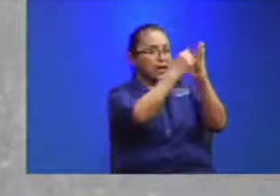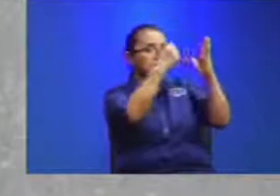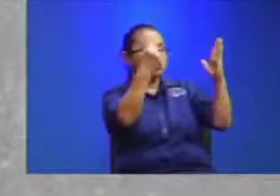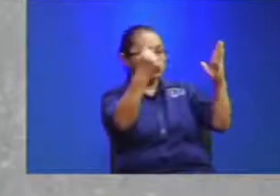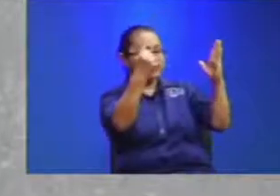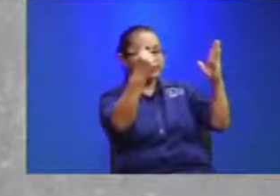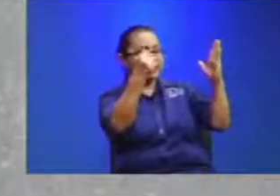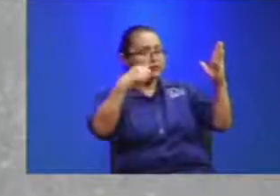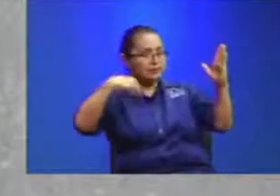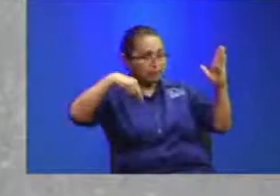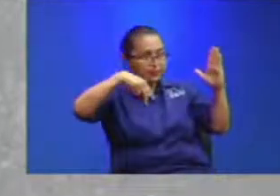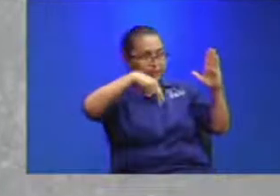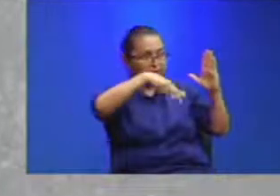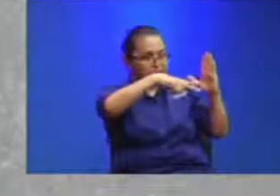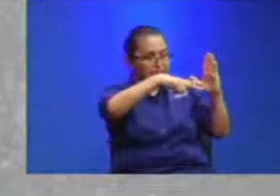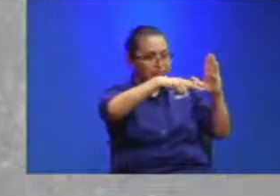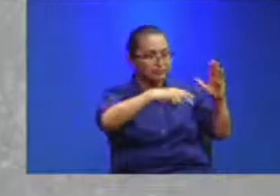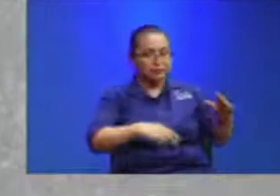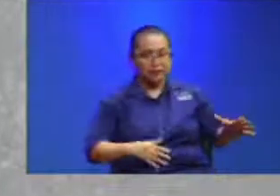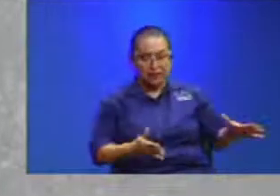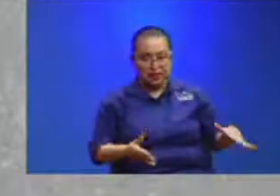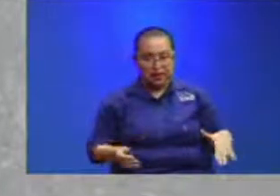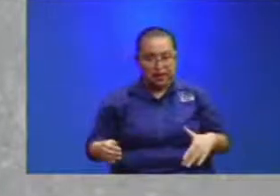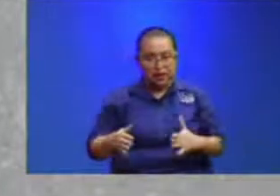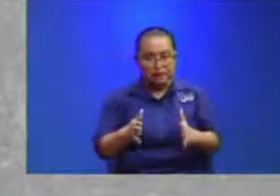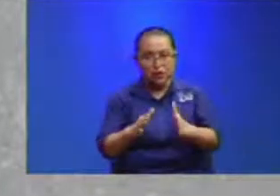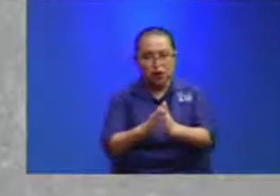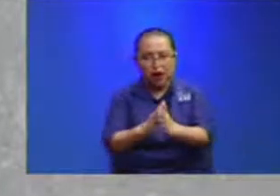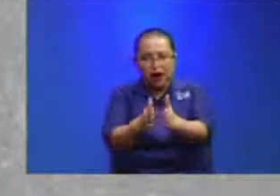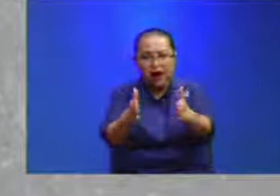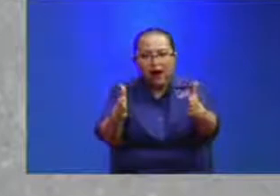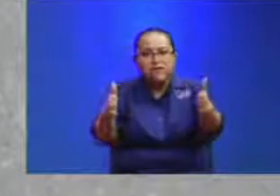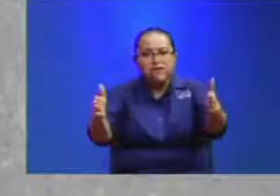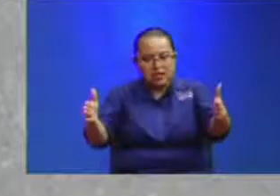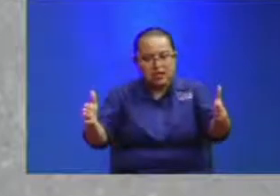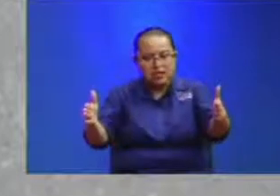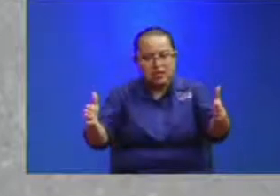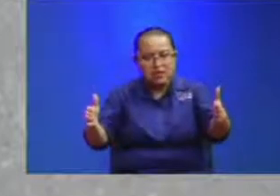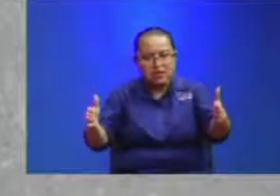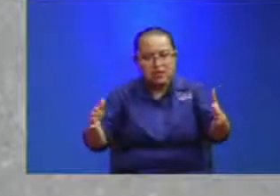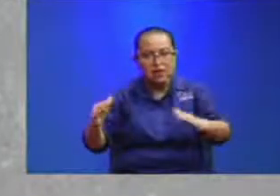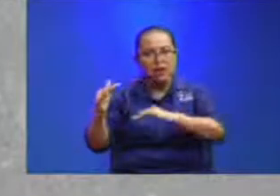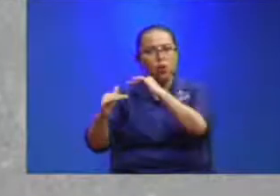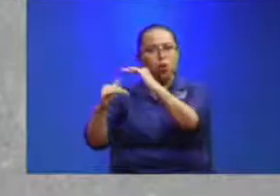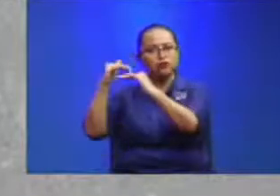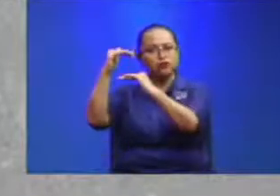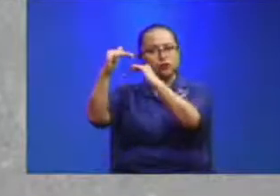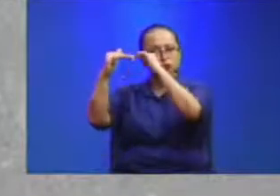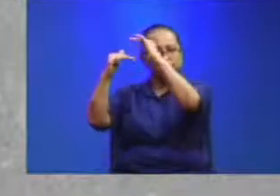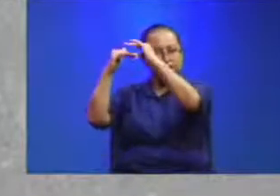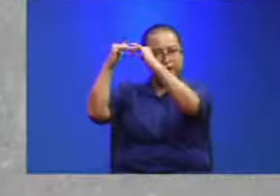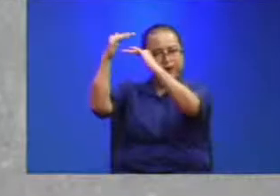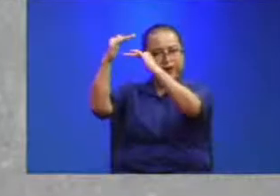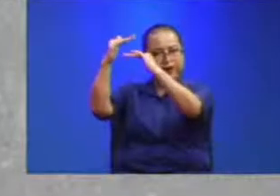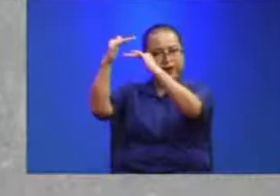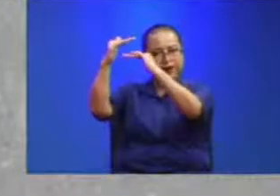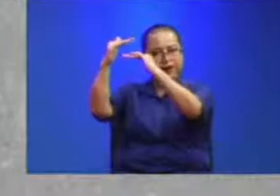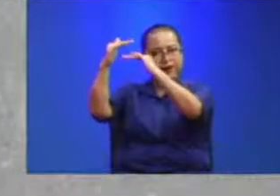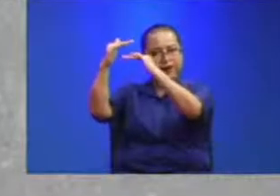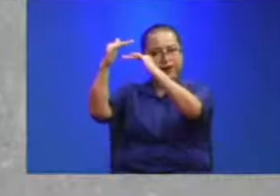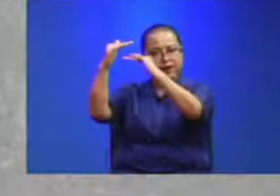abrir camino al pueblo construir construir la